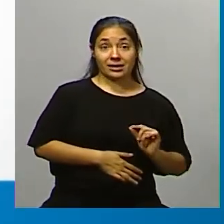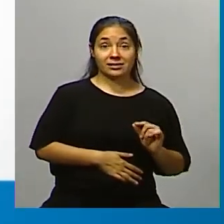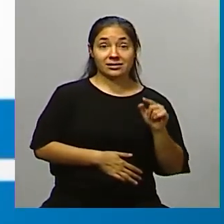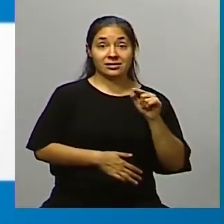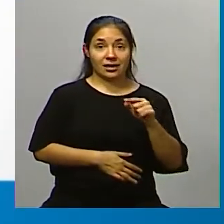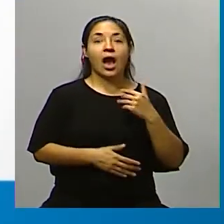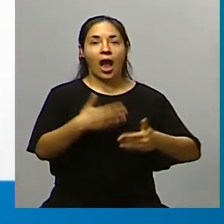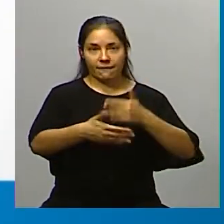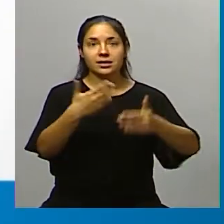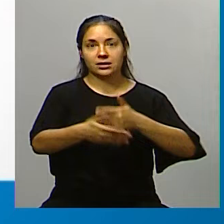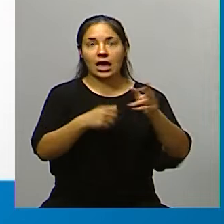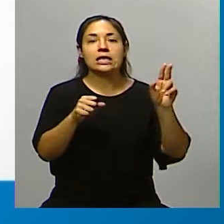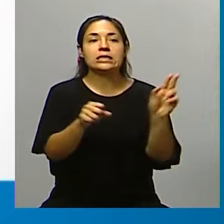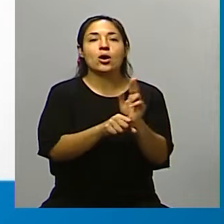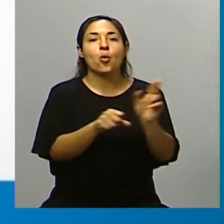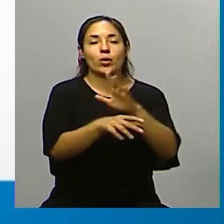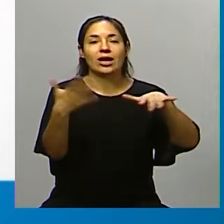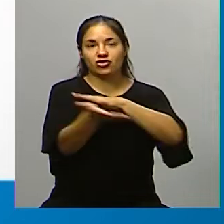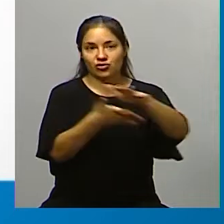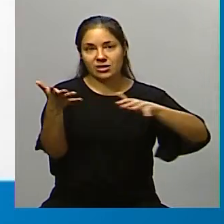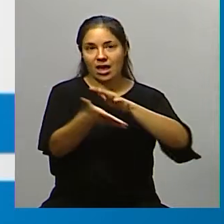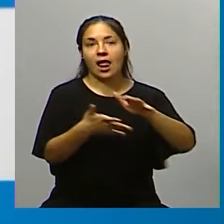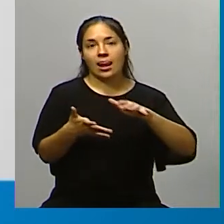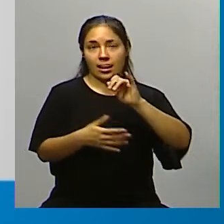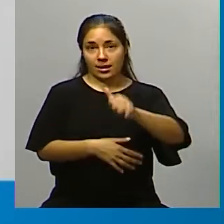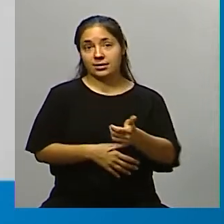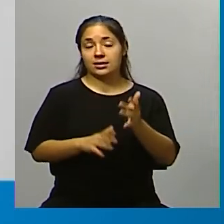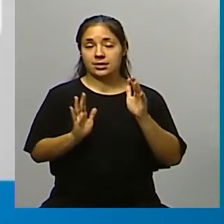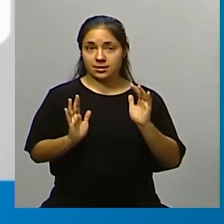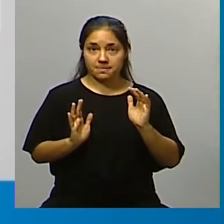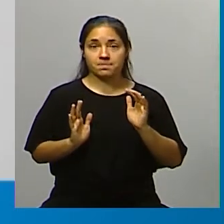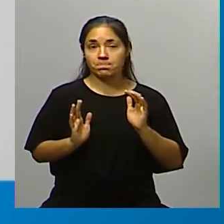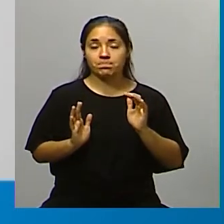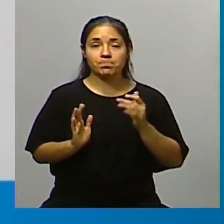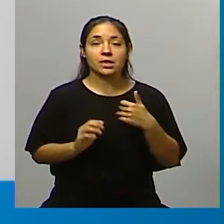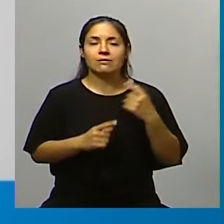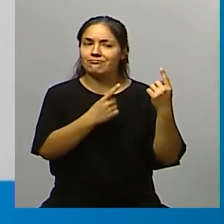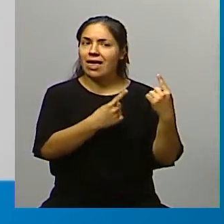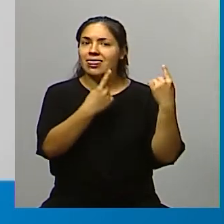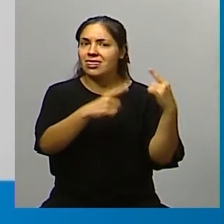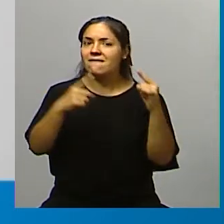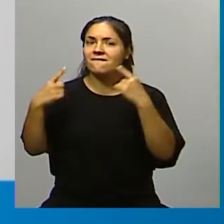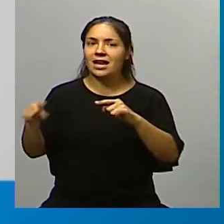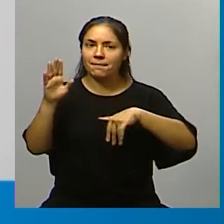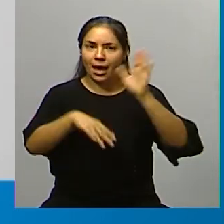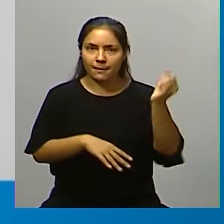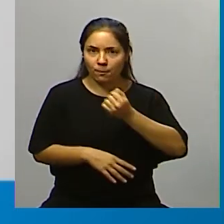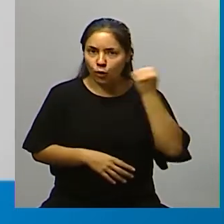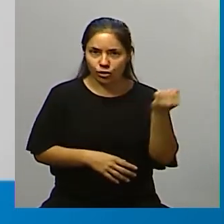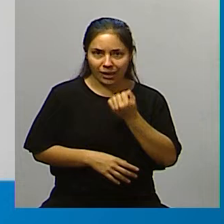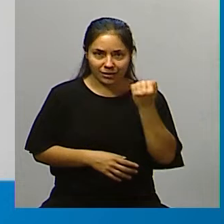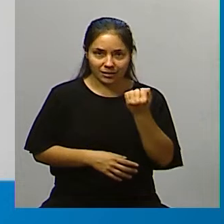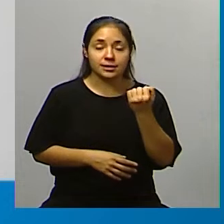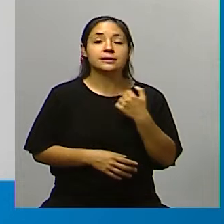es de avanzada en seguridad social, pero bueno, creo que ahí está la diferencia principal, ¿no? Nosotros,